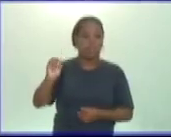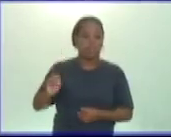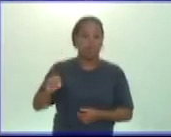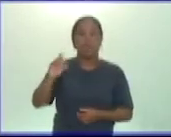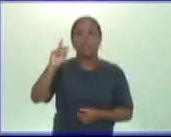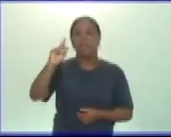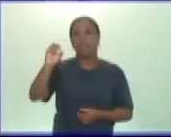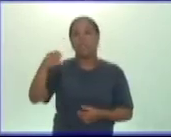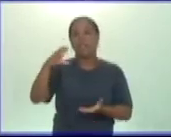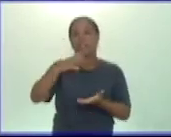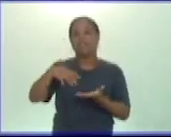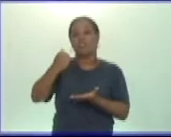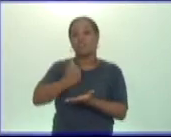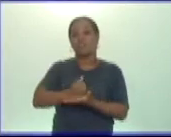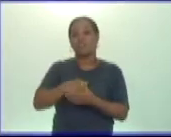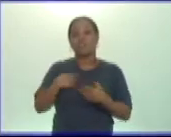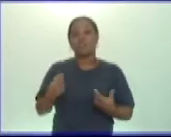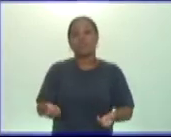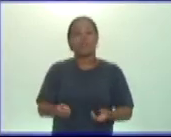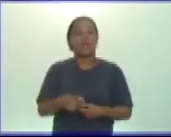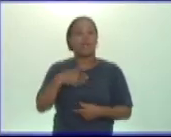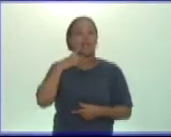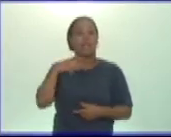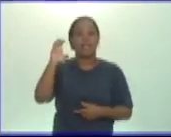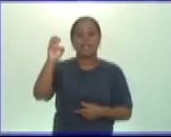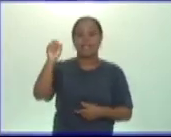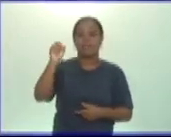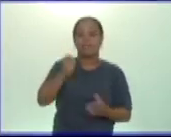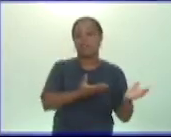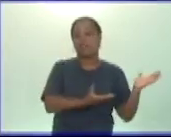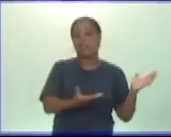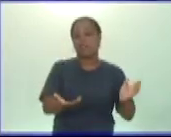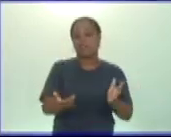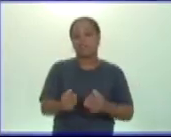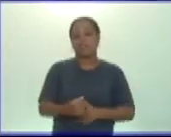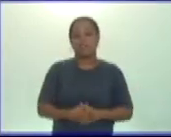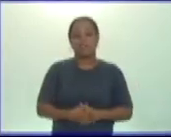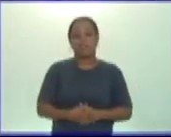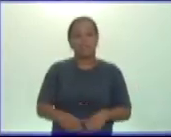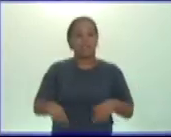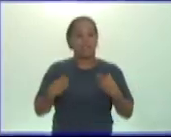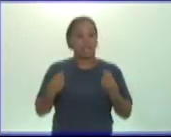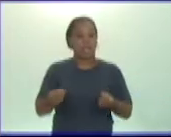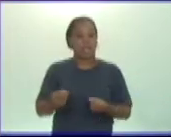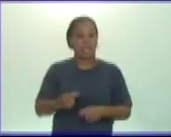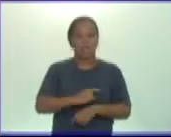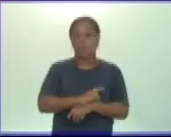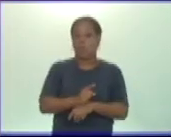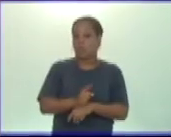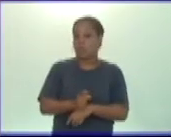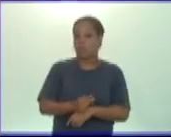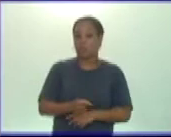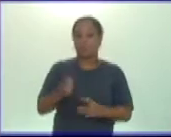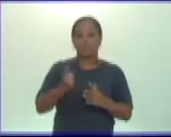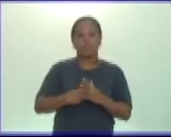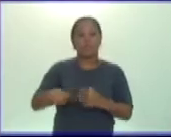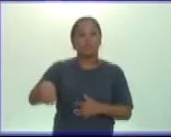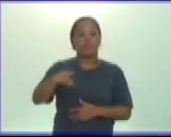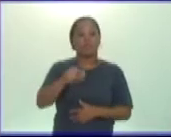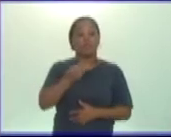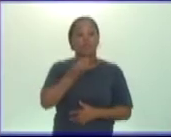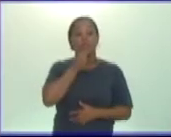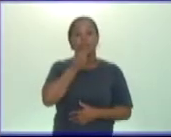lugar al denominado smog se representan a continuación. Le daré entonces unos minutos para que ustedes puedan